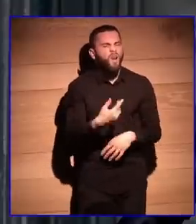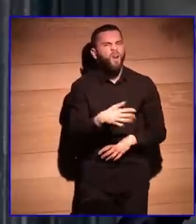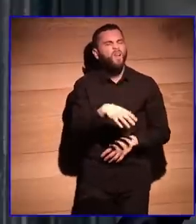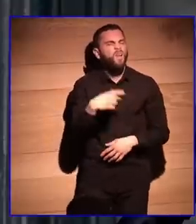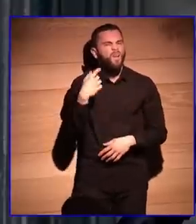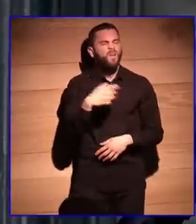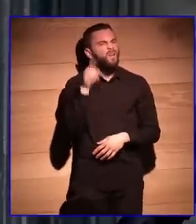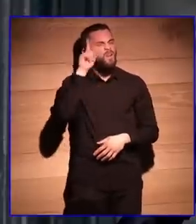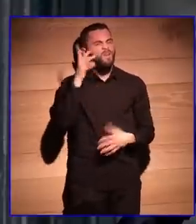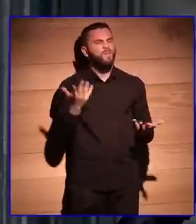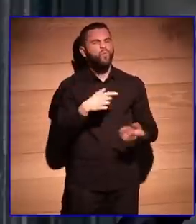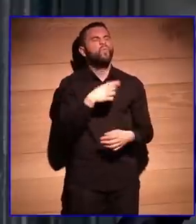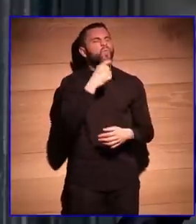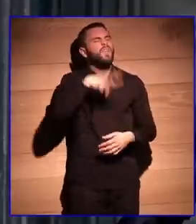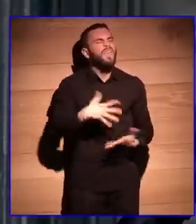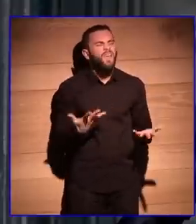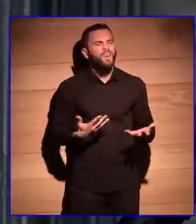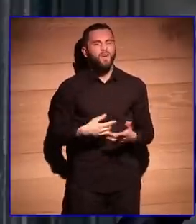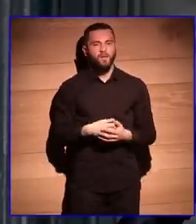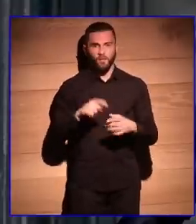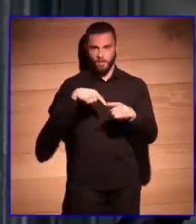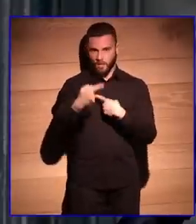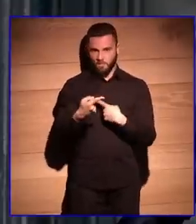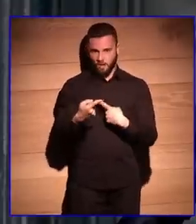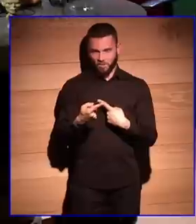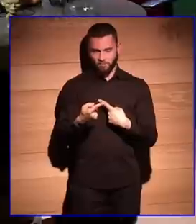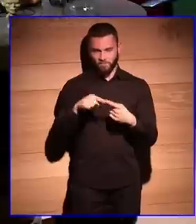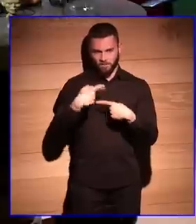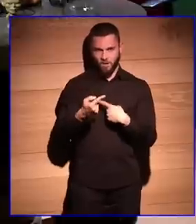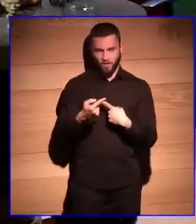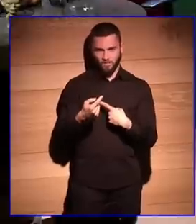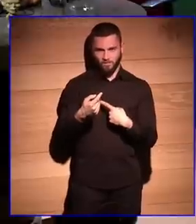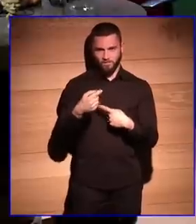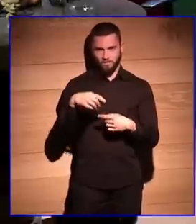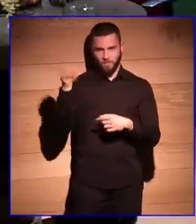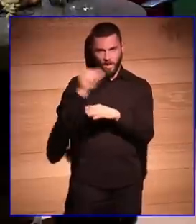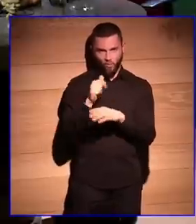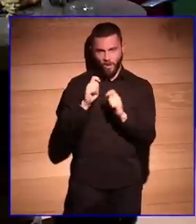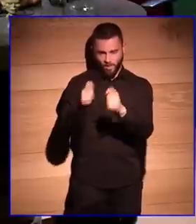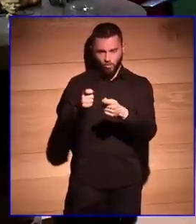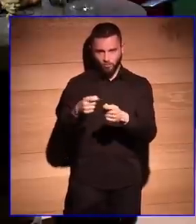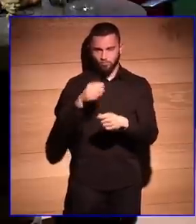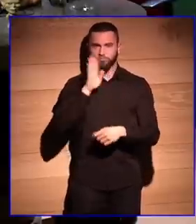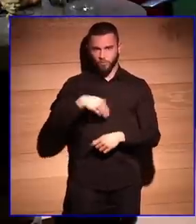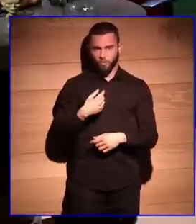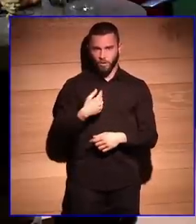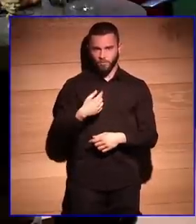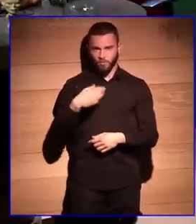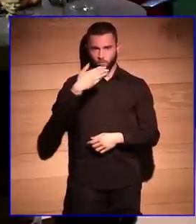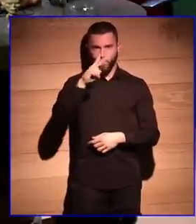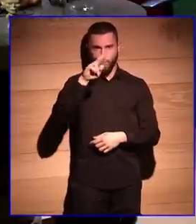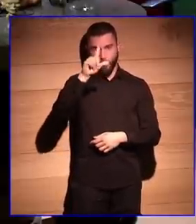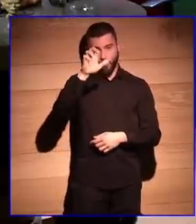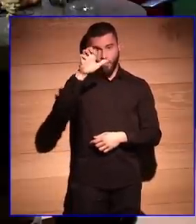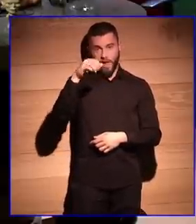Blackwood. Es una, yo luego te la presto. La tienes que ver, está guay. Sí, está bien. Está guay. En Blu-ray la tengo. Creo que es comedia.